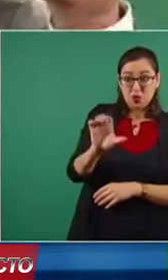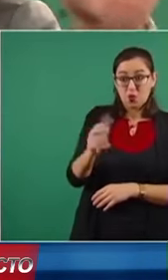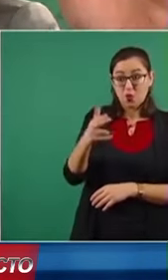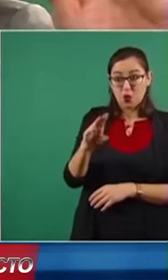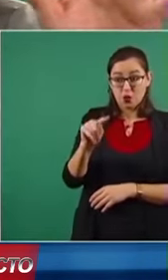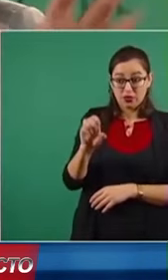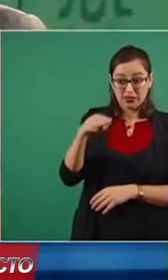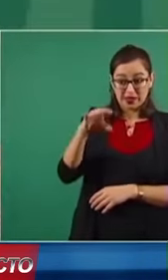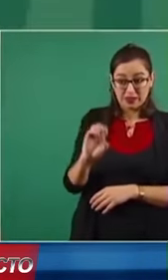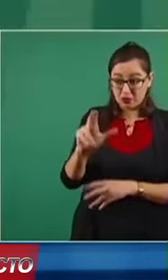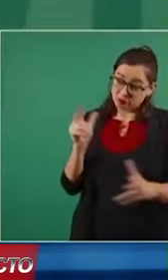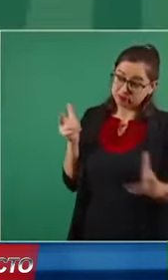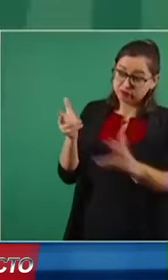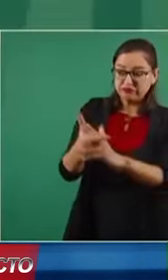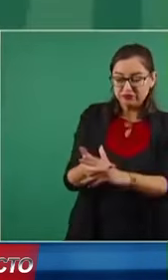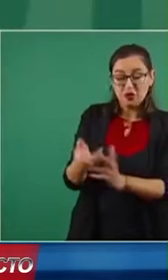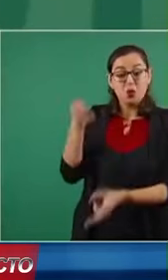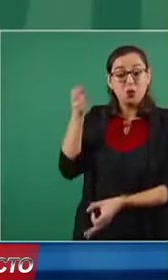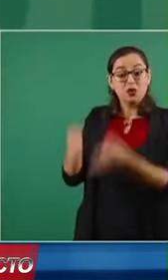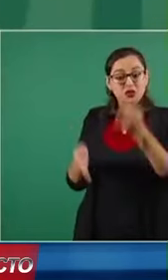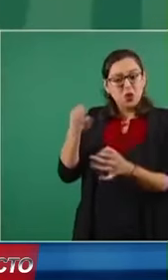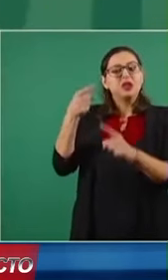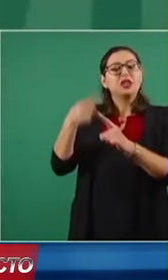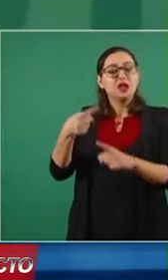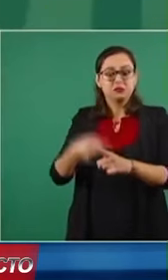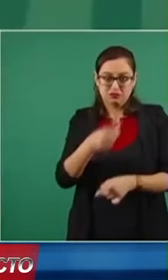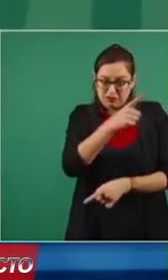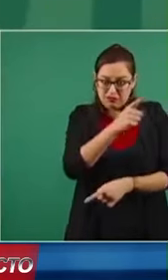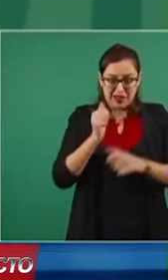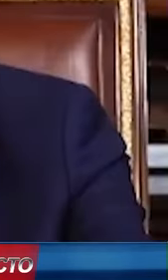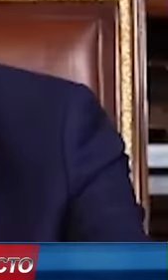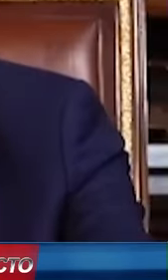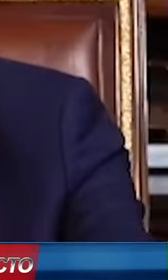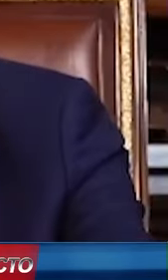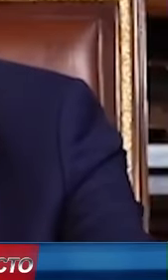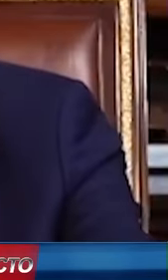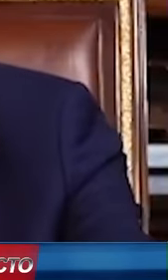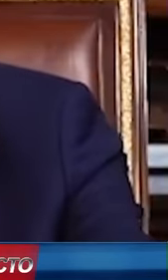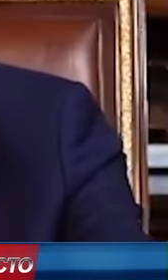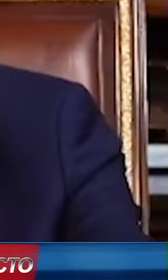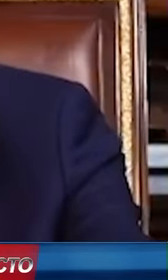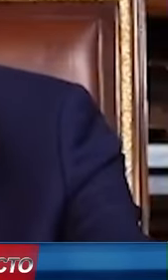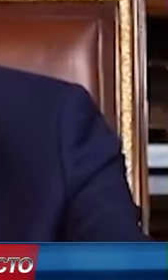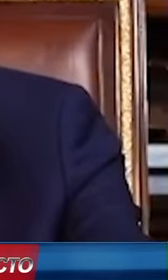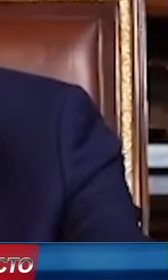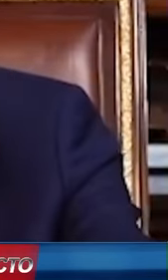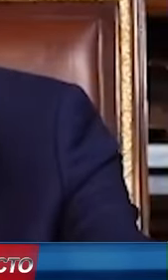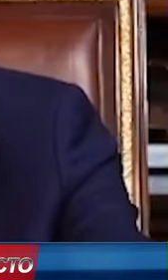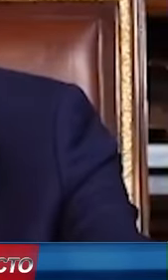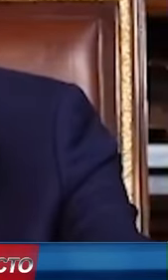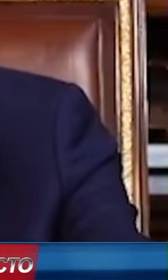caramba, esto si va en algún momento que irá a la Corte Internacional de Justicia, bueno, va a quedar claro,